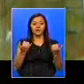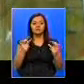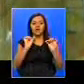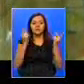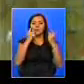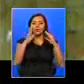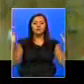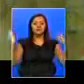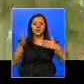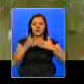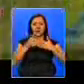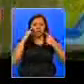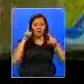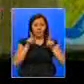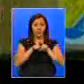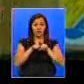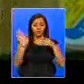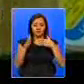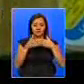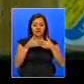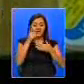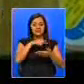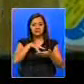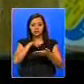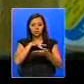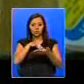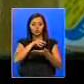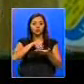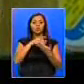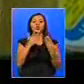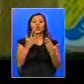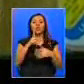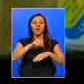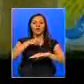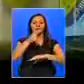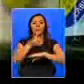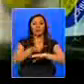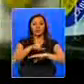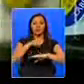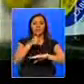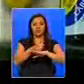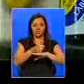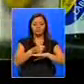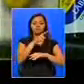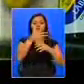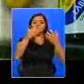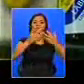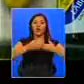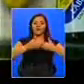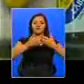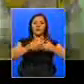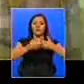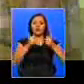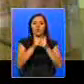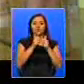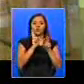los estudios de suelos, la vamos a instalar en Quevedo, una fábrica de bioinsumos con asistencia